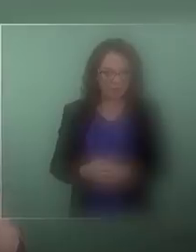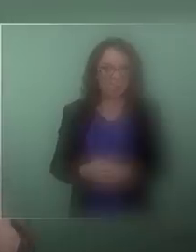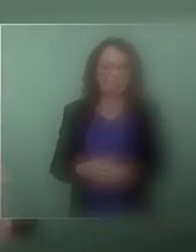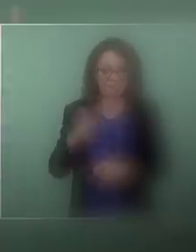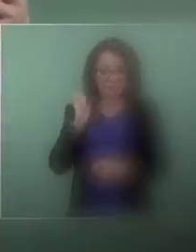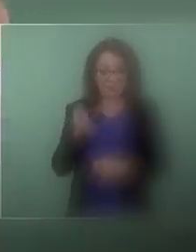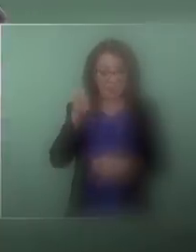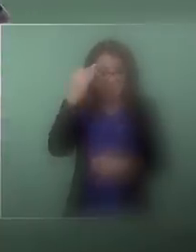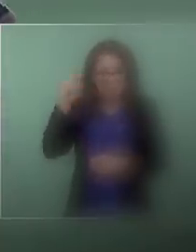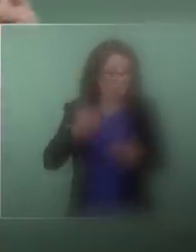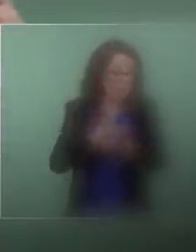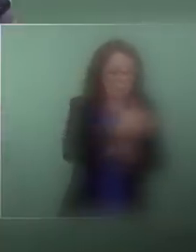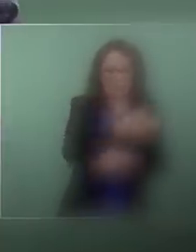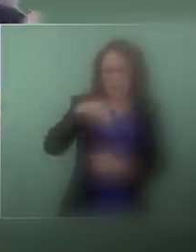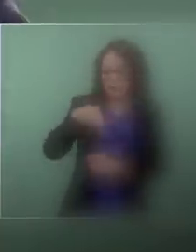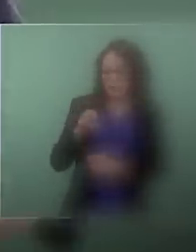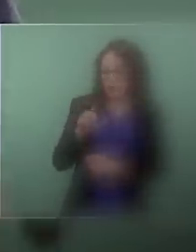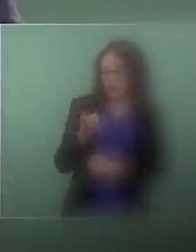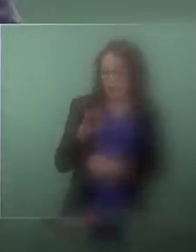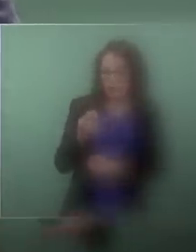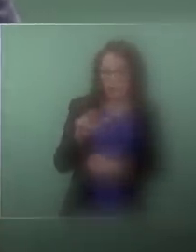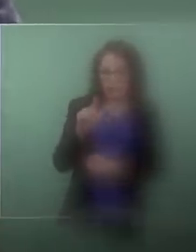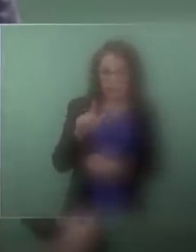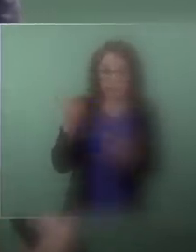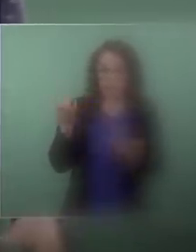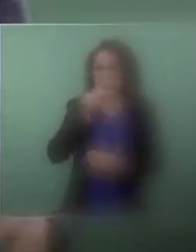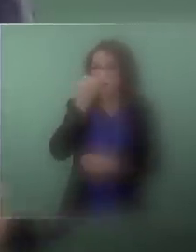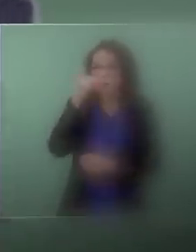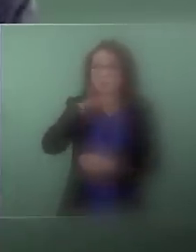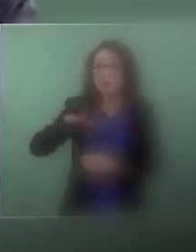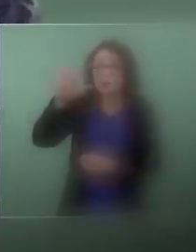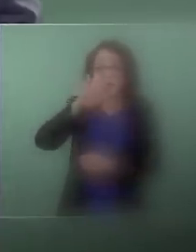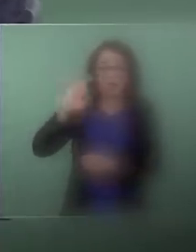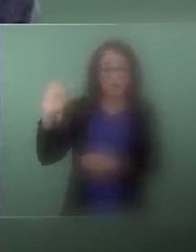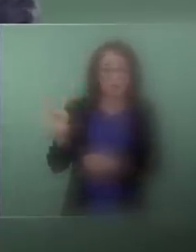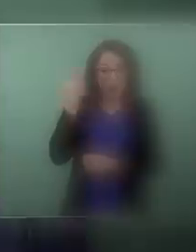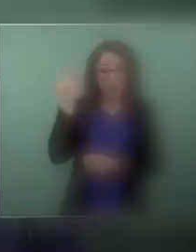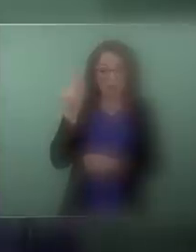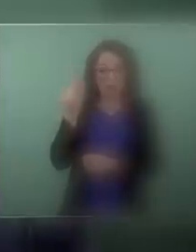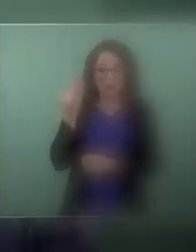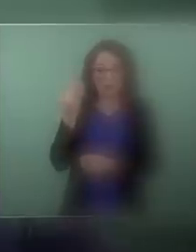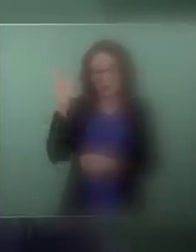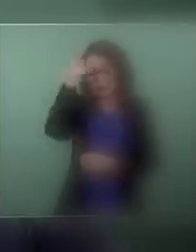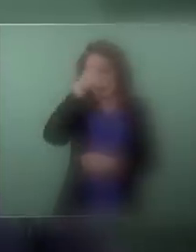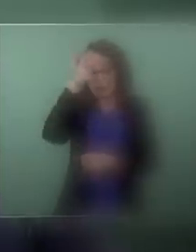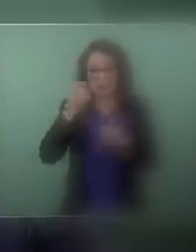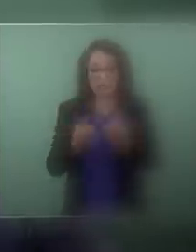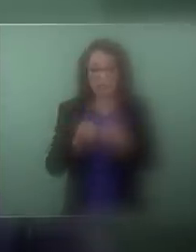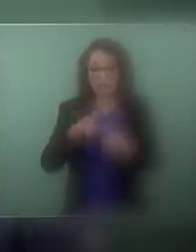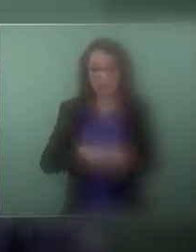Se llenaron las facultades de ciencias sociales